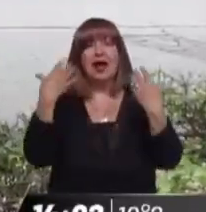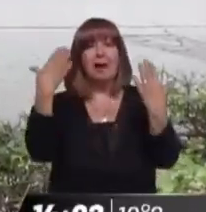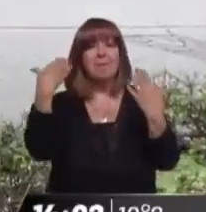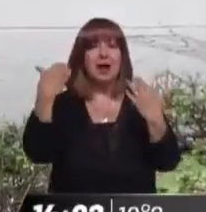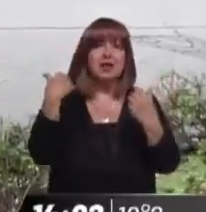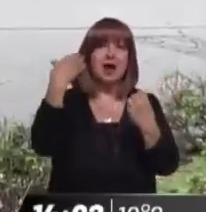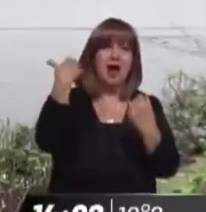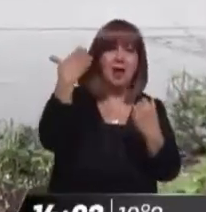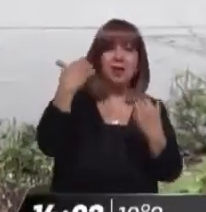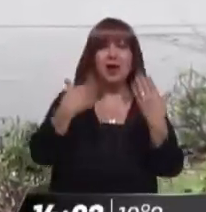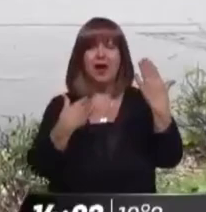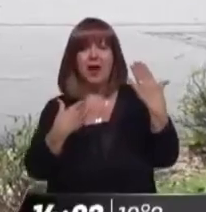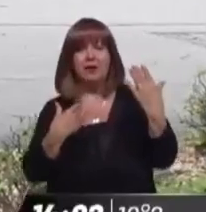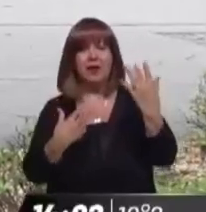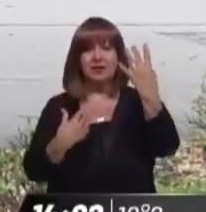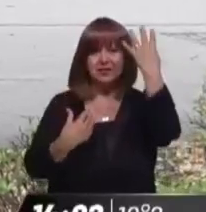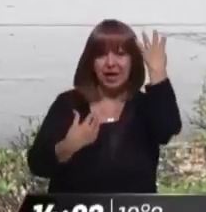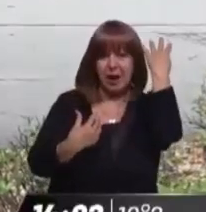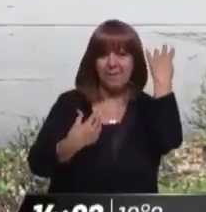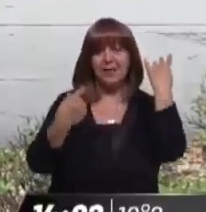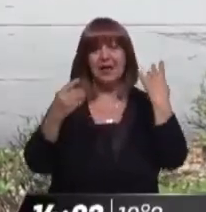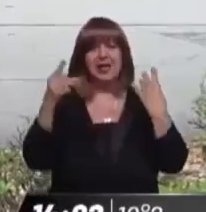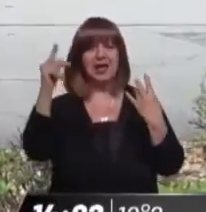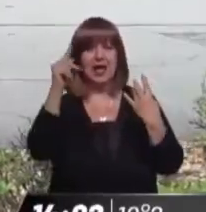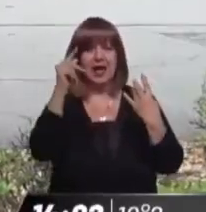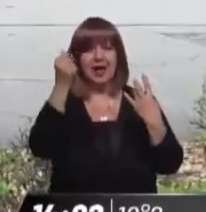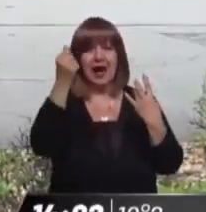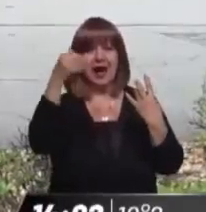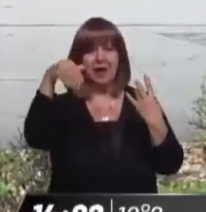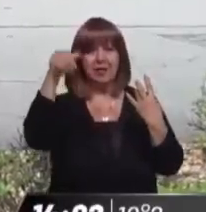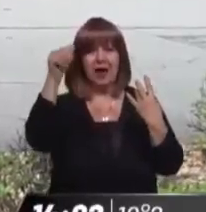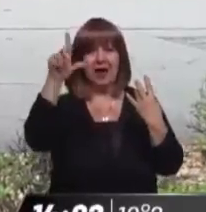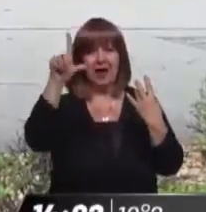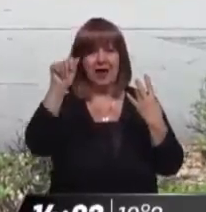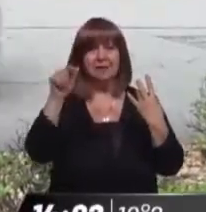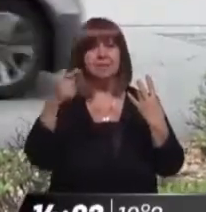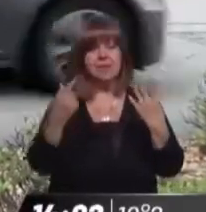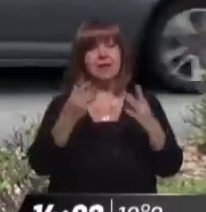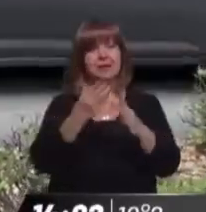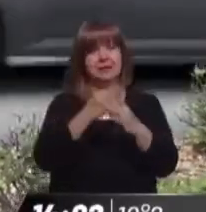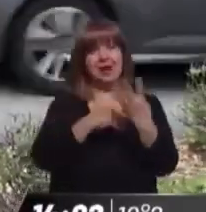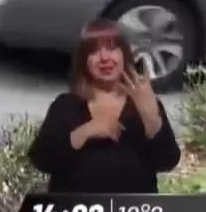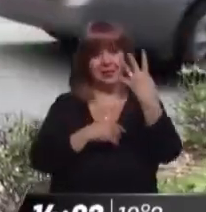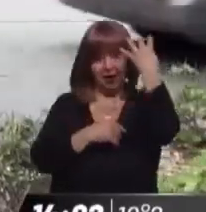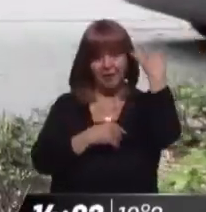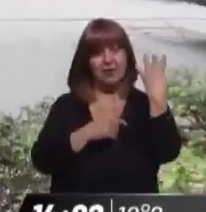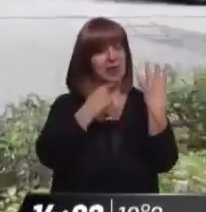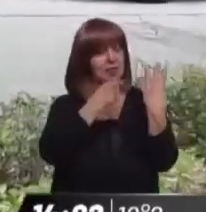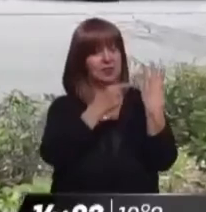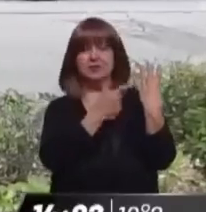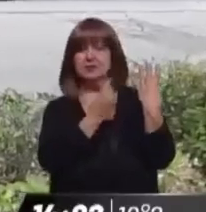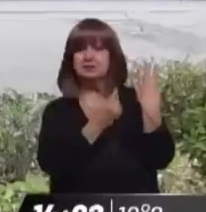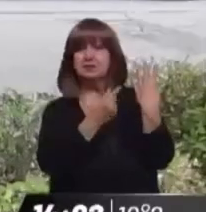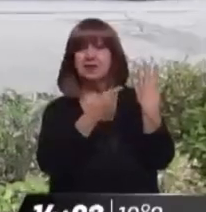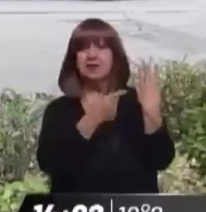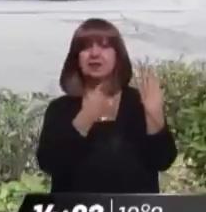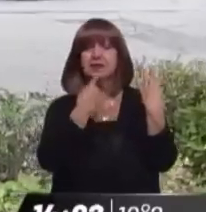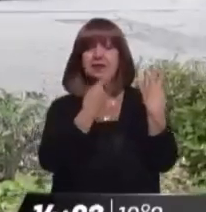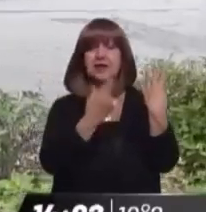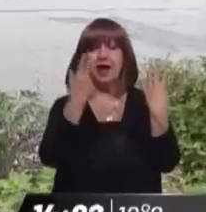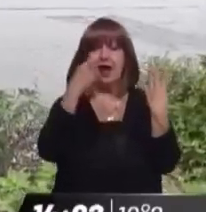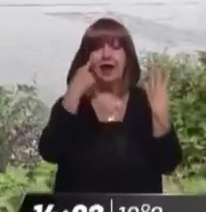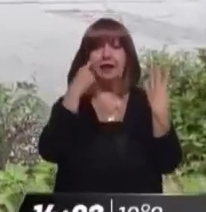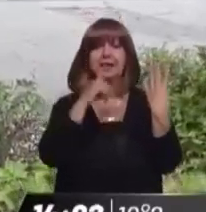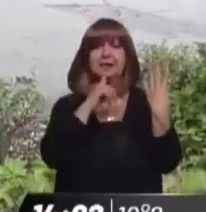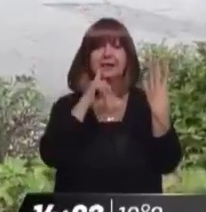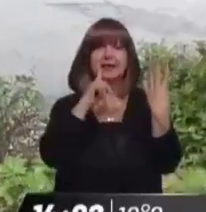Hace unos días Donald Trump se hizo eco de una información falsa acerca de que los inmigrantes